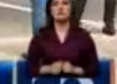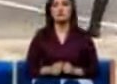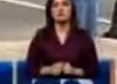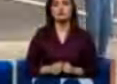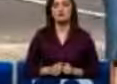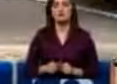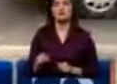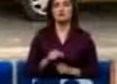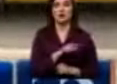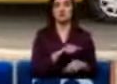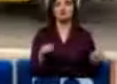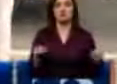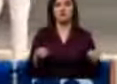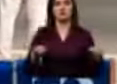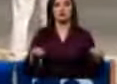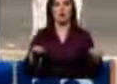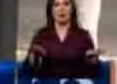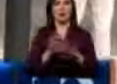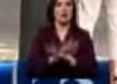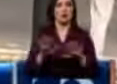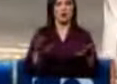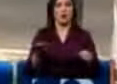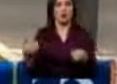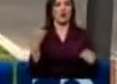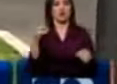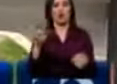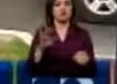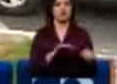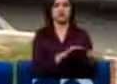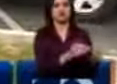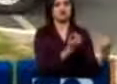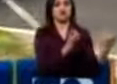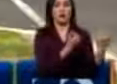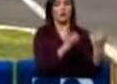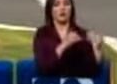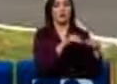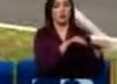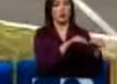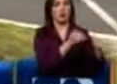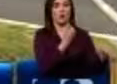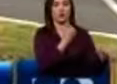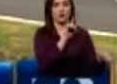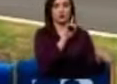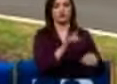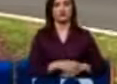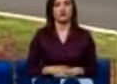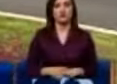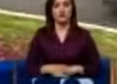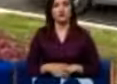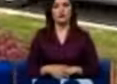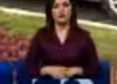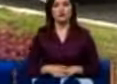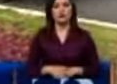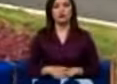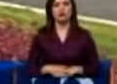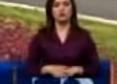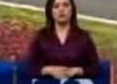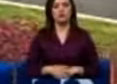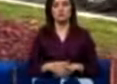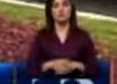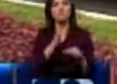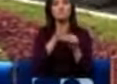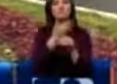Marchena, Rosales mantienen la unidireccionalidad y la calle Laureles cambió el sentido de circulación de norte a sur. Esto con el fin de dar prioridad o